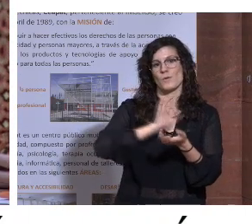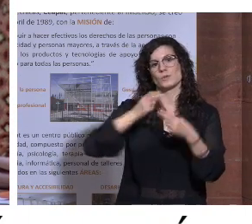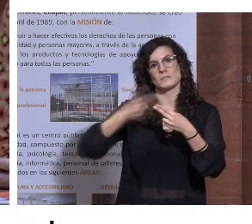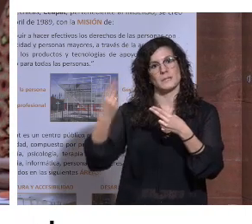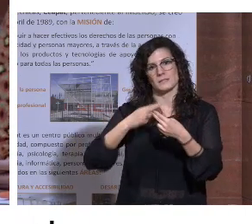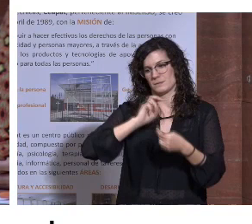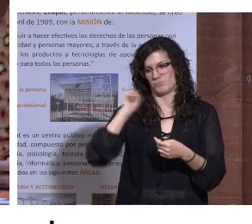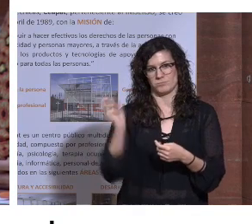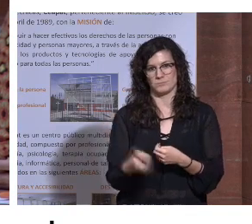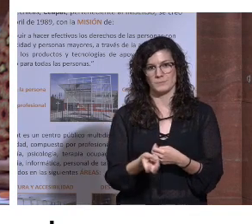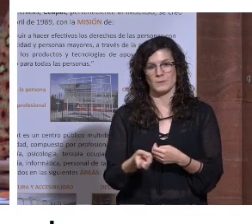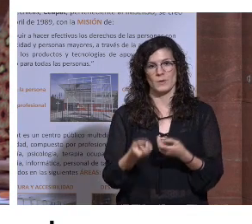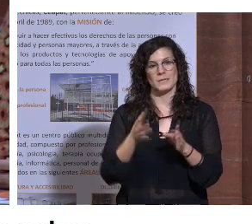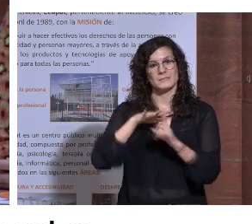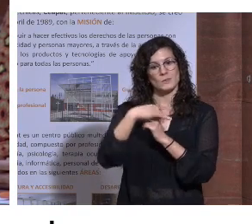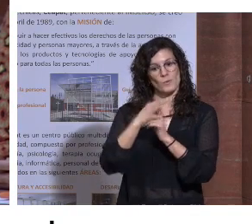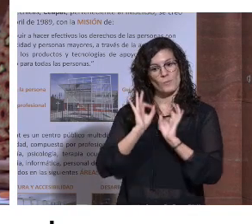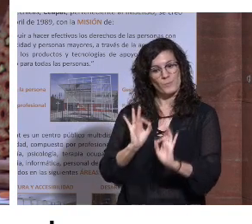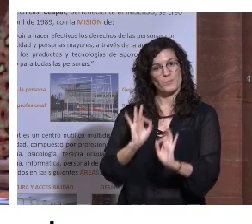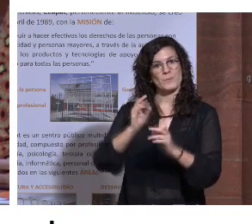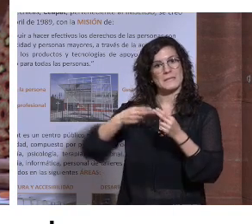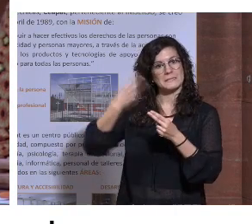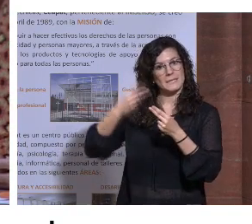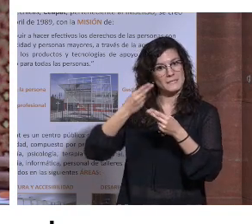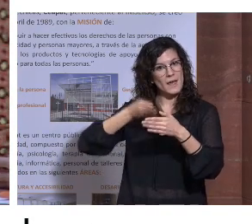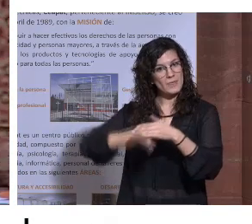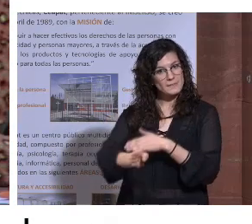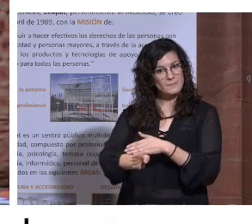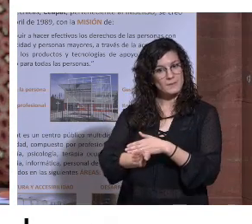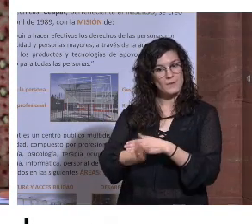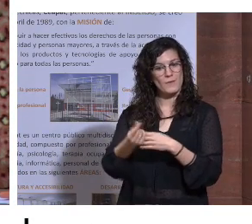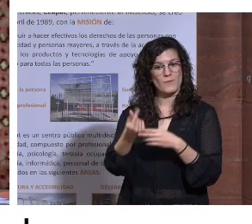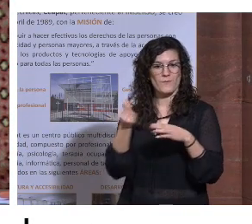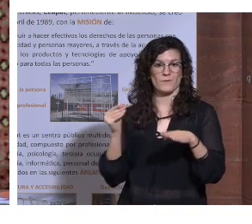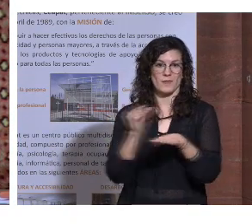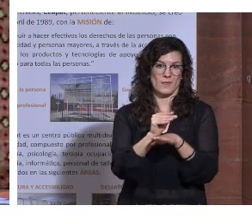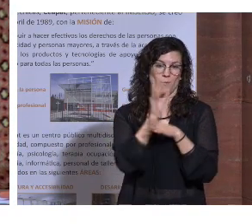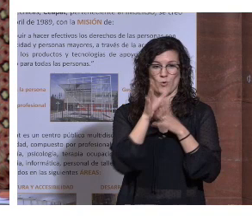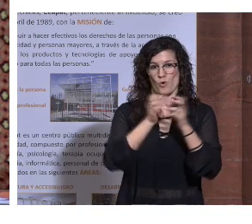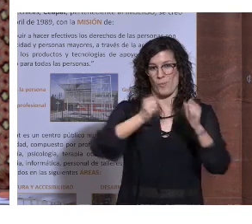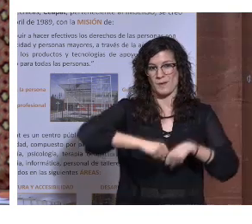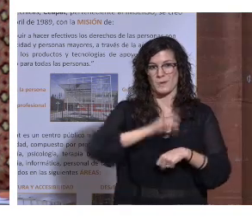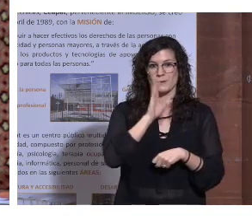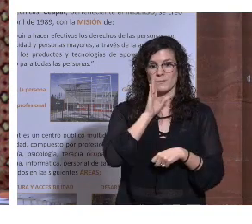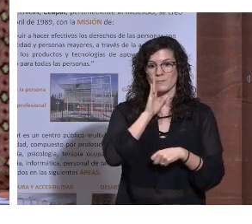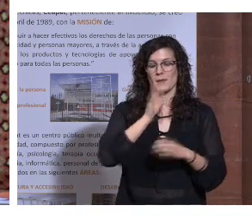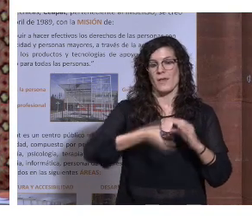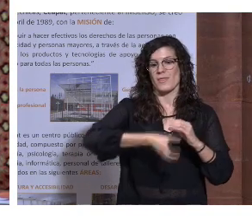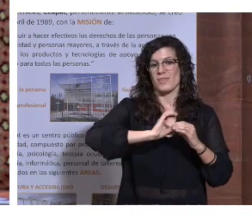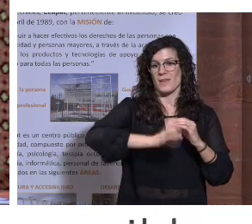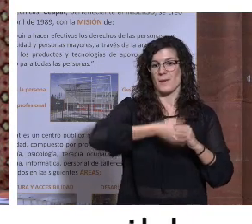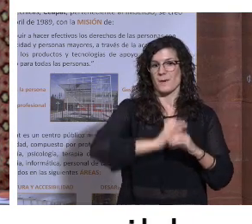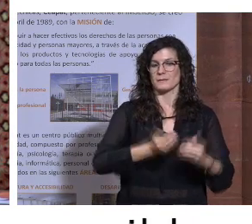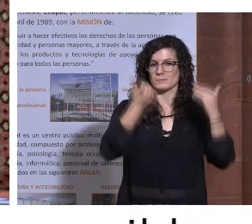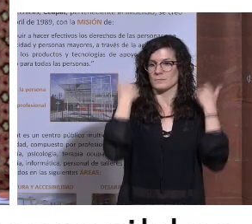etcétera. Y en el caso concreto de los taxis accesibles, financiados por estos convenios, claro, era el CEAPAT encargado de